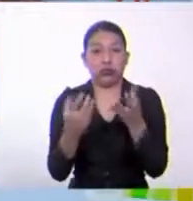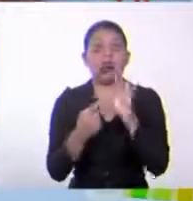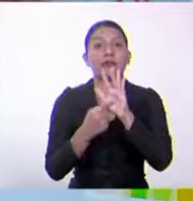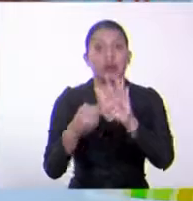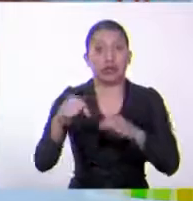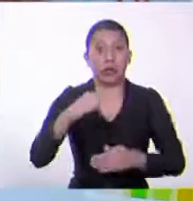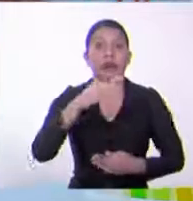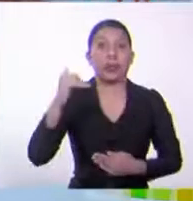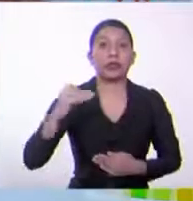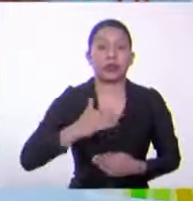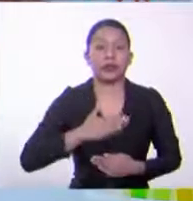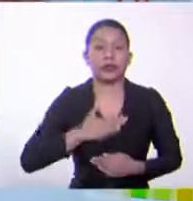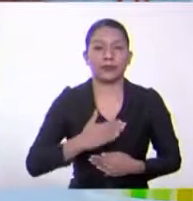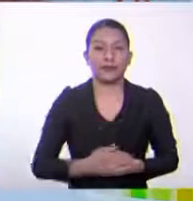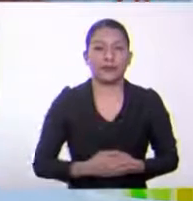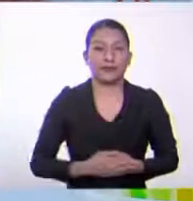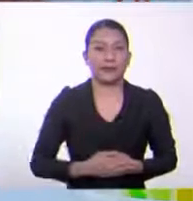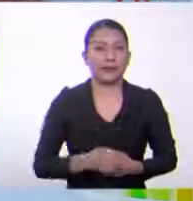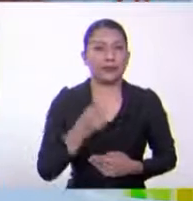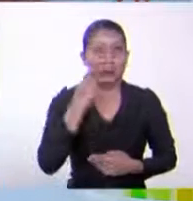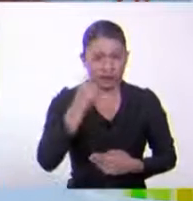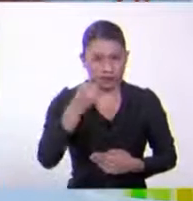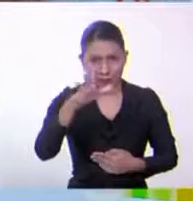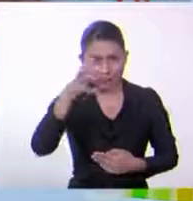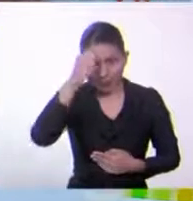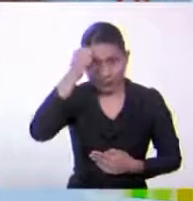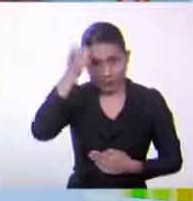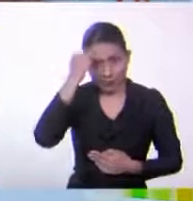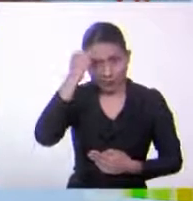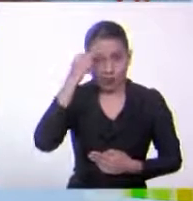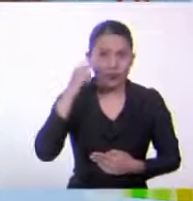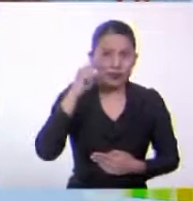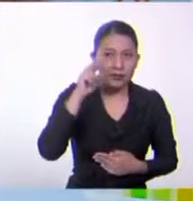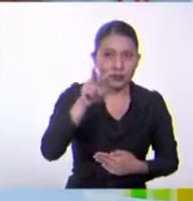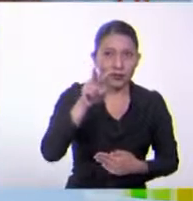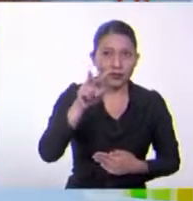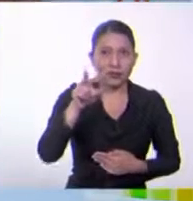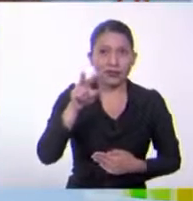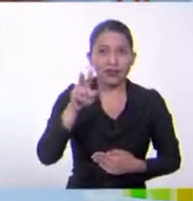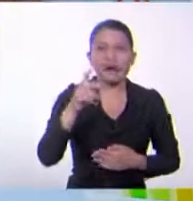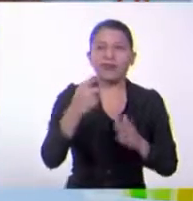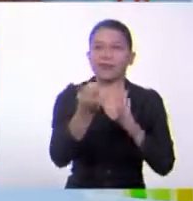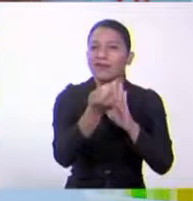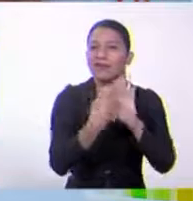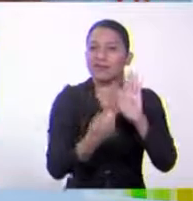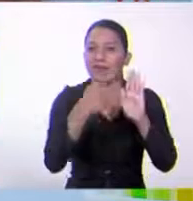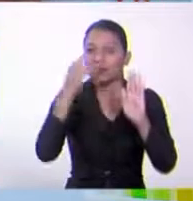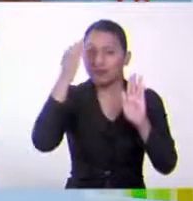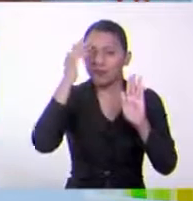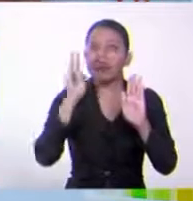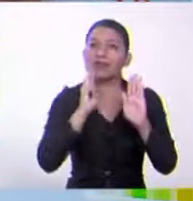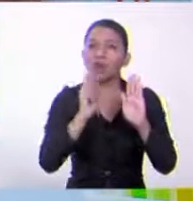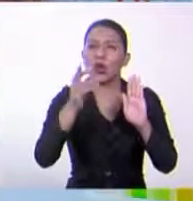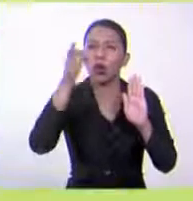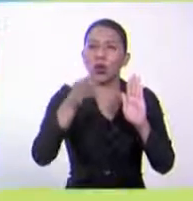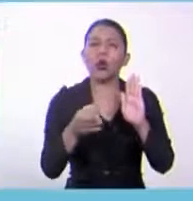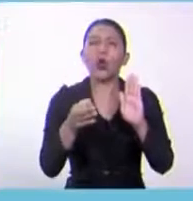país. Ahora veamos qué tanto has aprendido viendo las siguientes figuras y seleccionando la respuesta